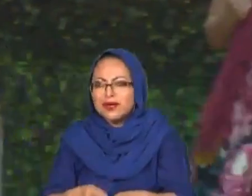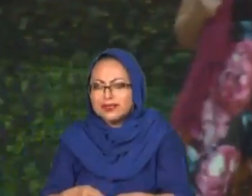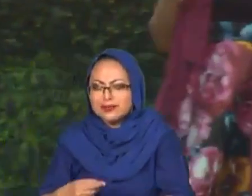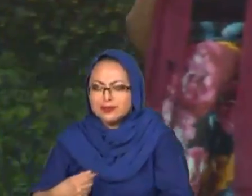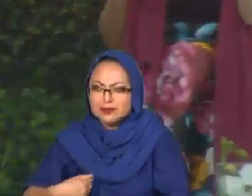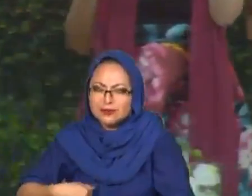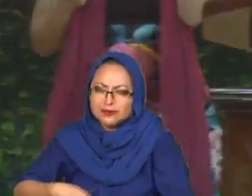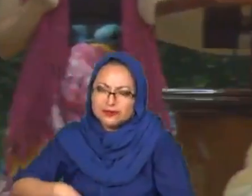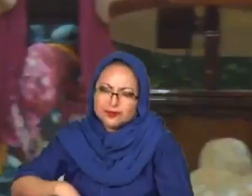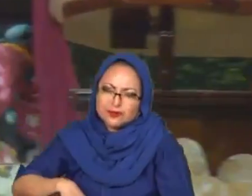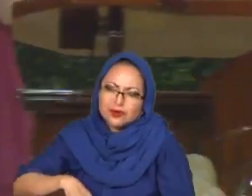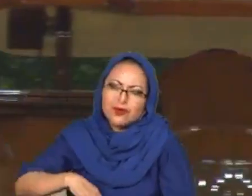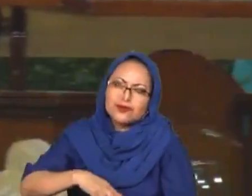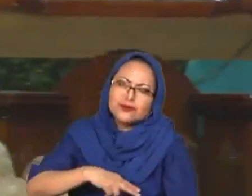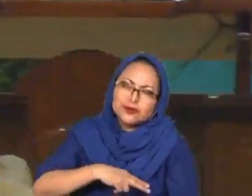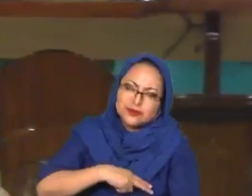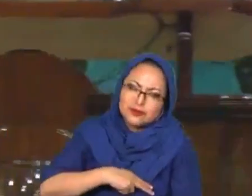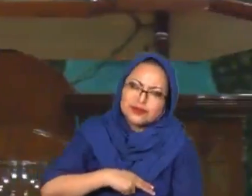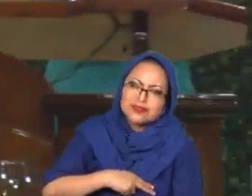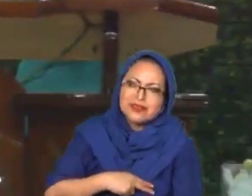bendito Señor,